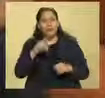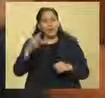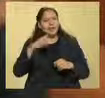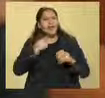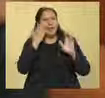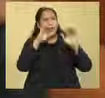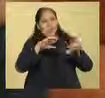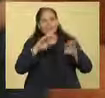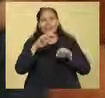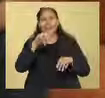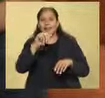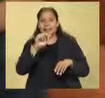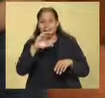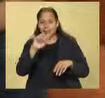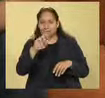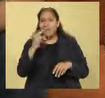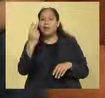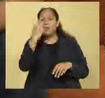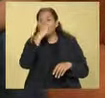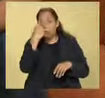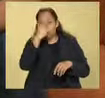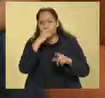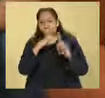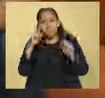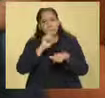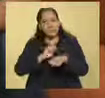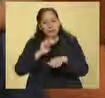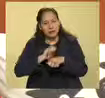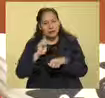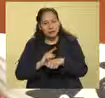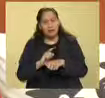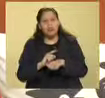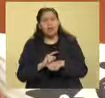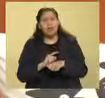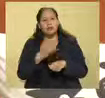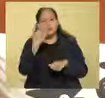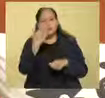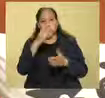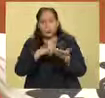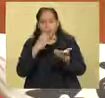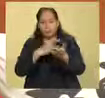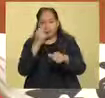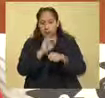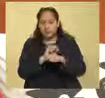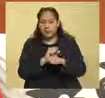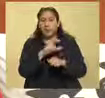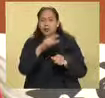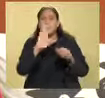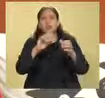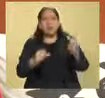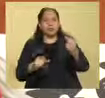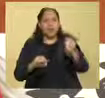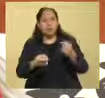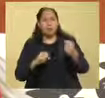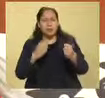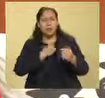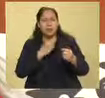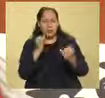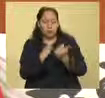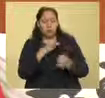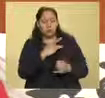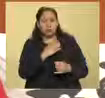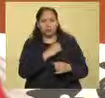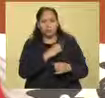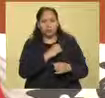dos horas y media más o menos al día cinco veces a la semana mucho trabajo de resistencia y mucho cardiovascular